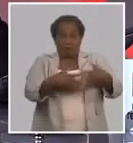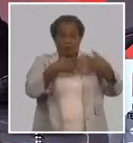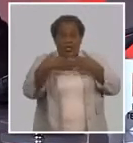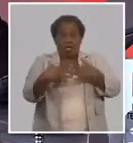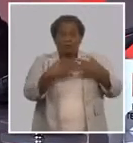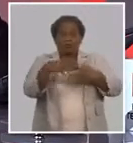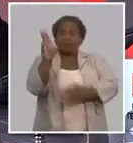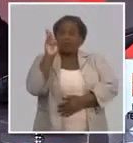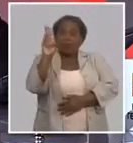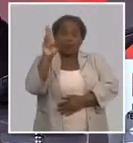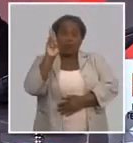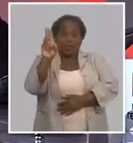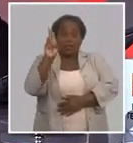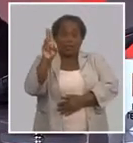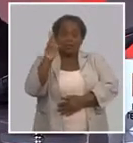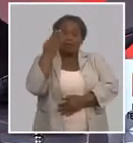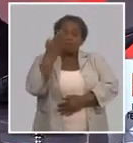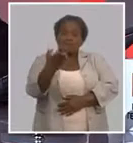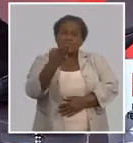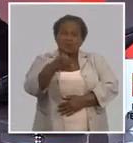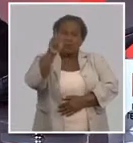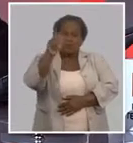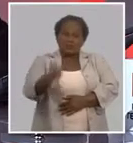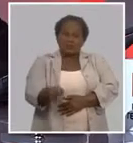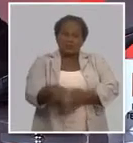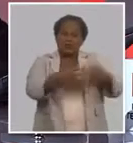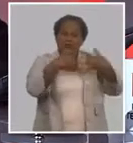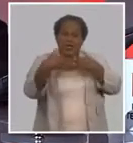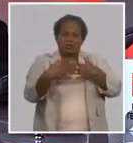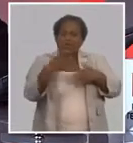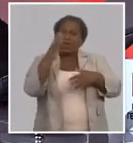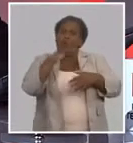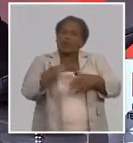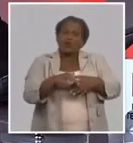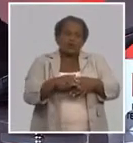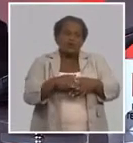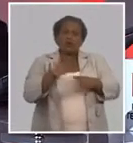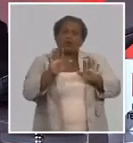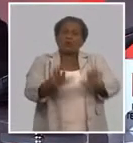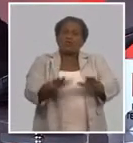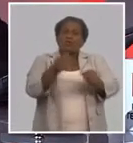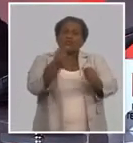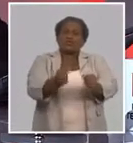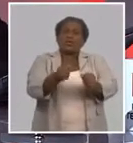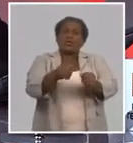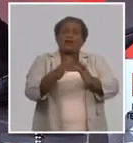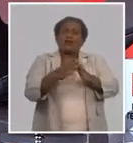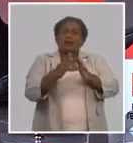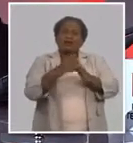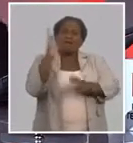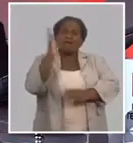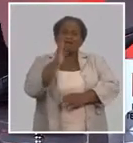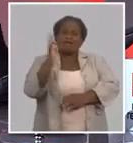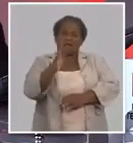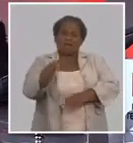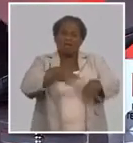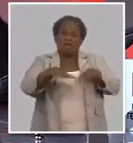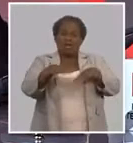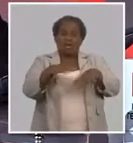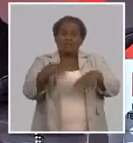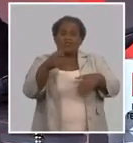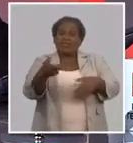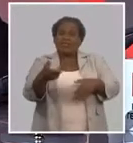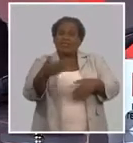urgiendo a los estadounidenses a no viajar durante la fiesta del día de acción de gracias una fiesta tradicional en los